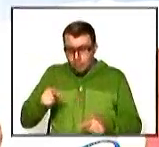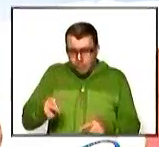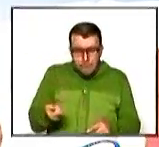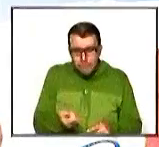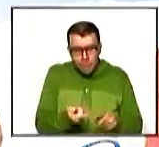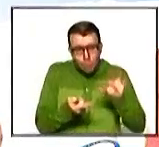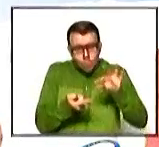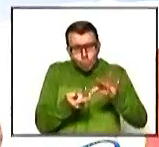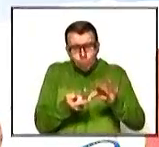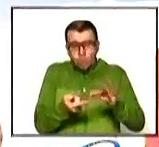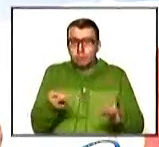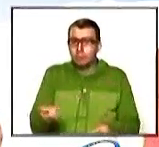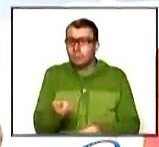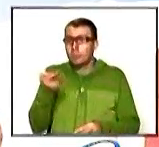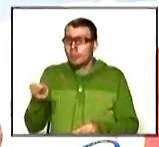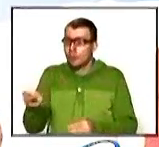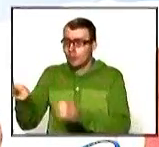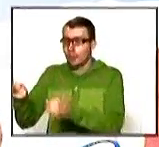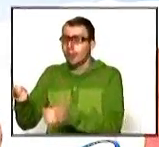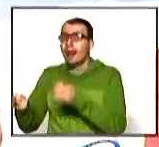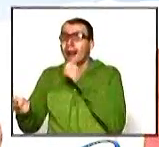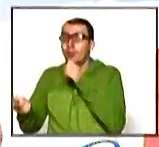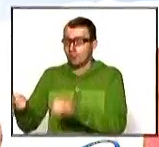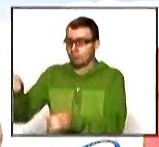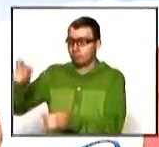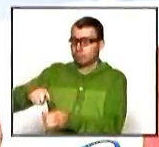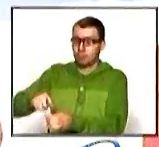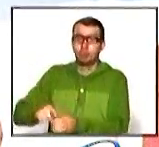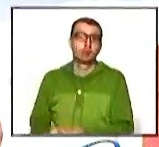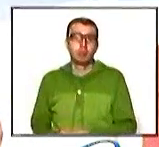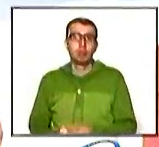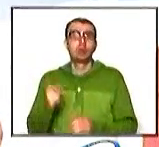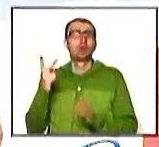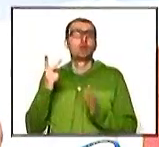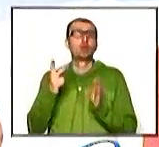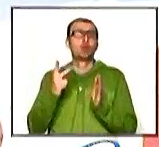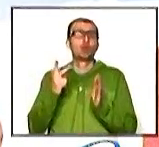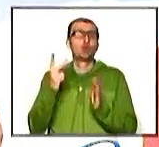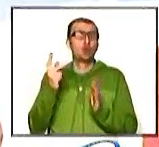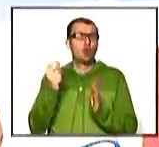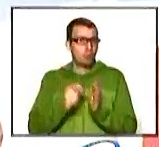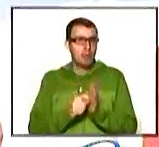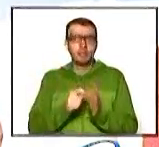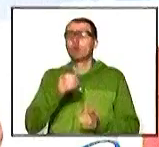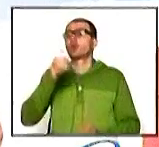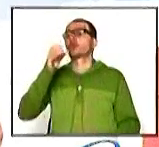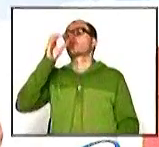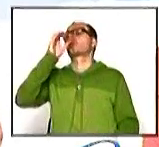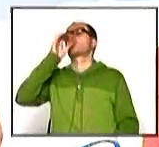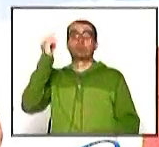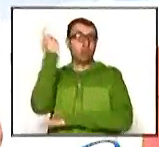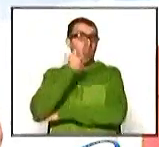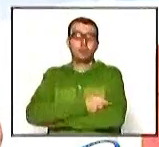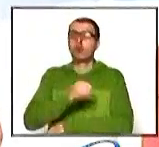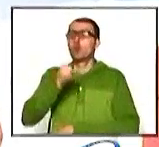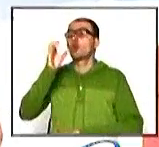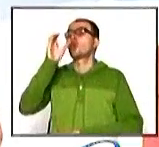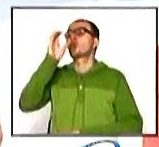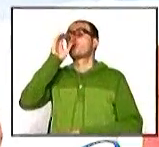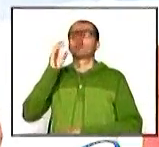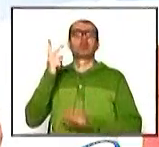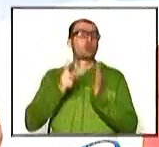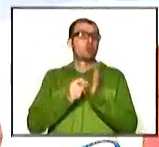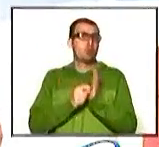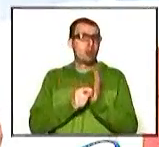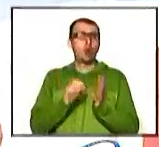van a tomar en agua 2 o 3 veces al día. Además es excelente para los pacientes con cáncer. Y esto podría ser